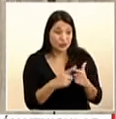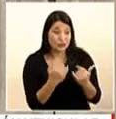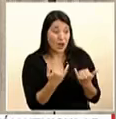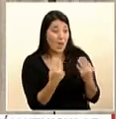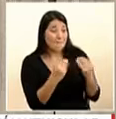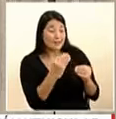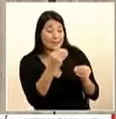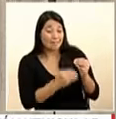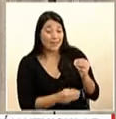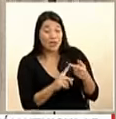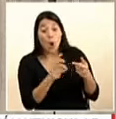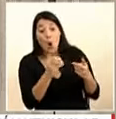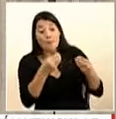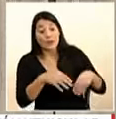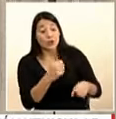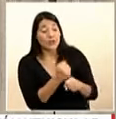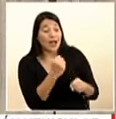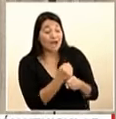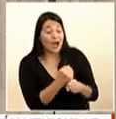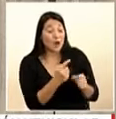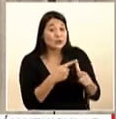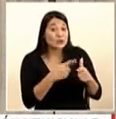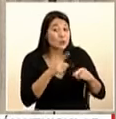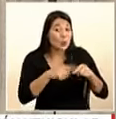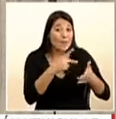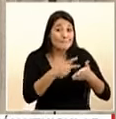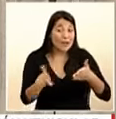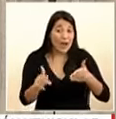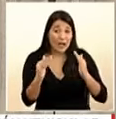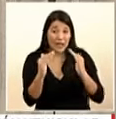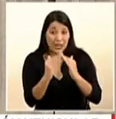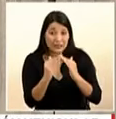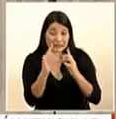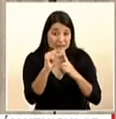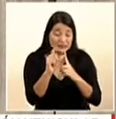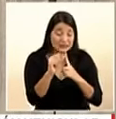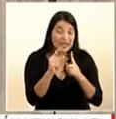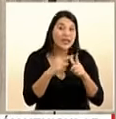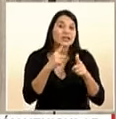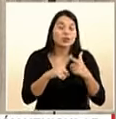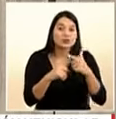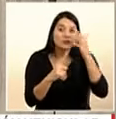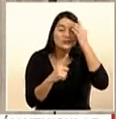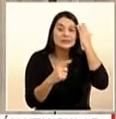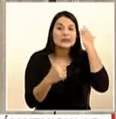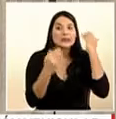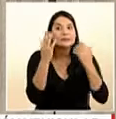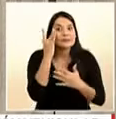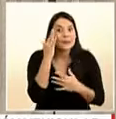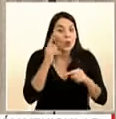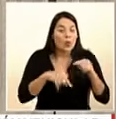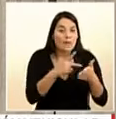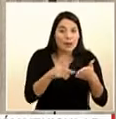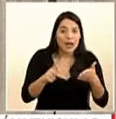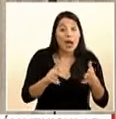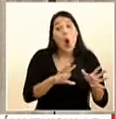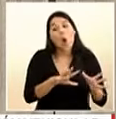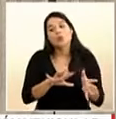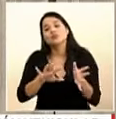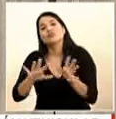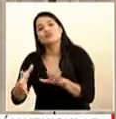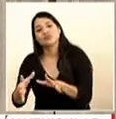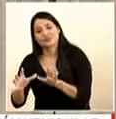de que pierdan ese espacio pero también está la contraparte de quien alquila muchas veces quien alquila y alquiler es su